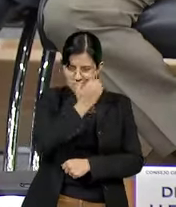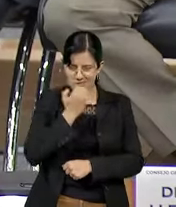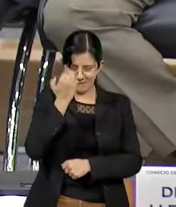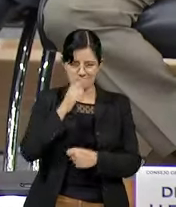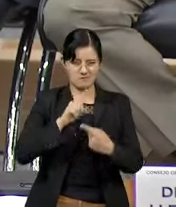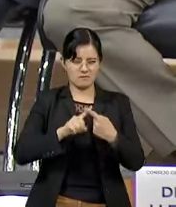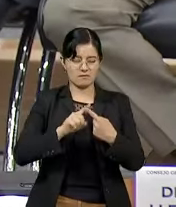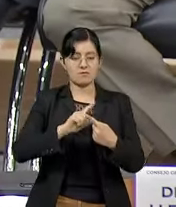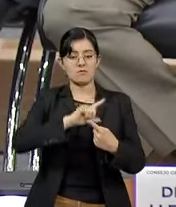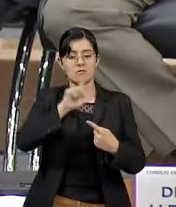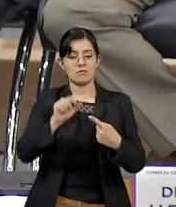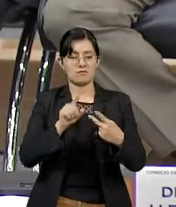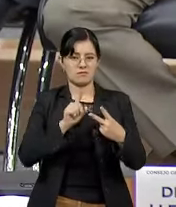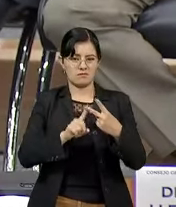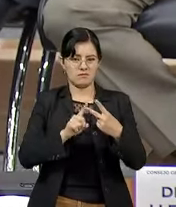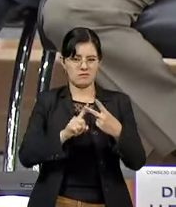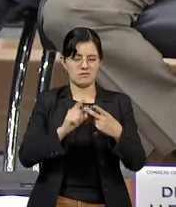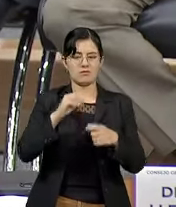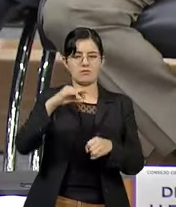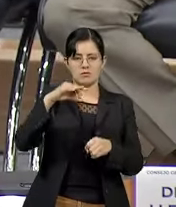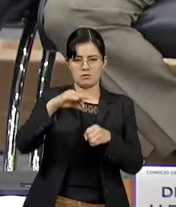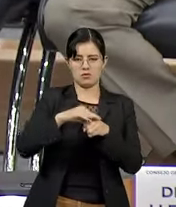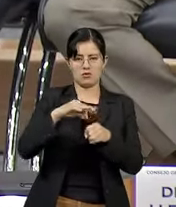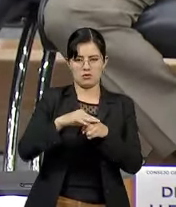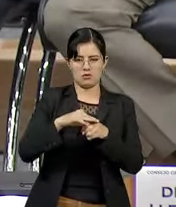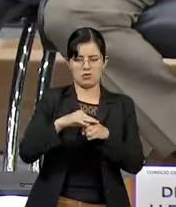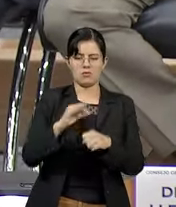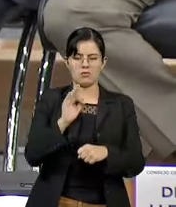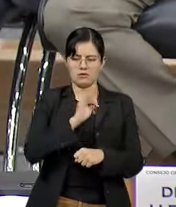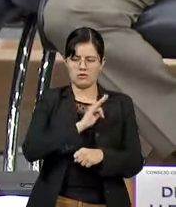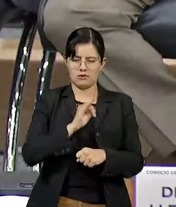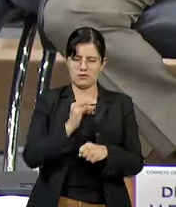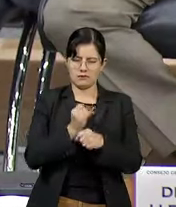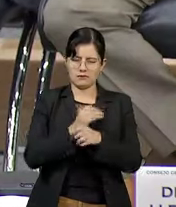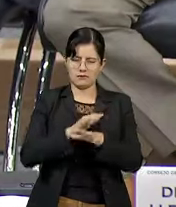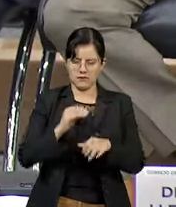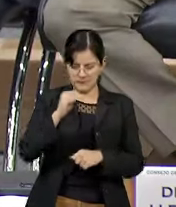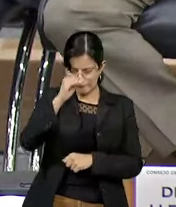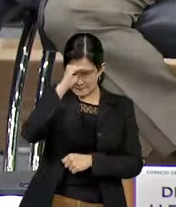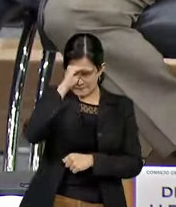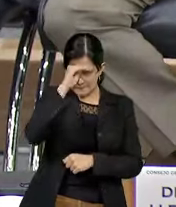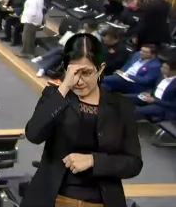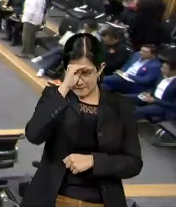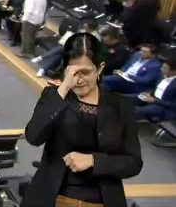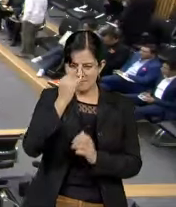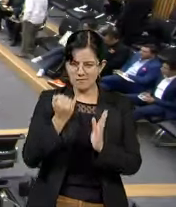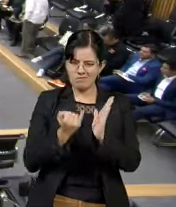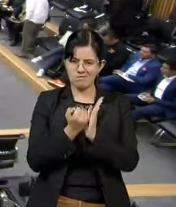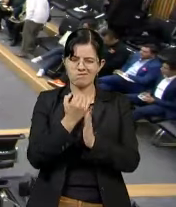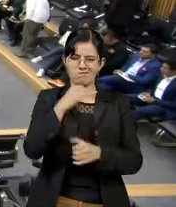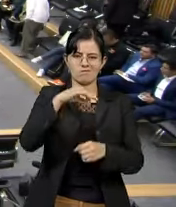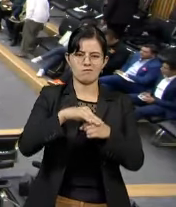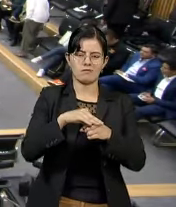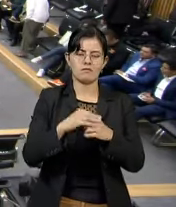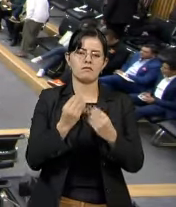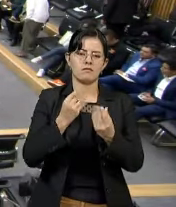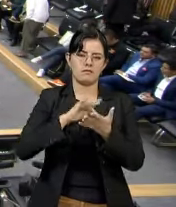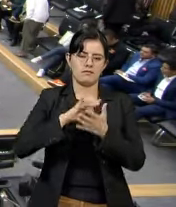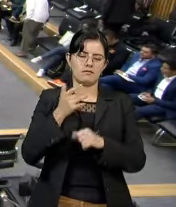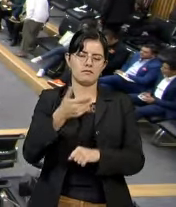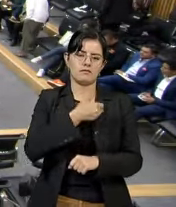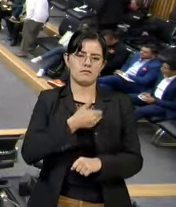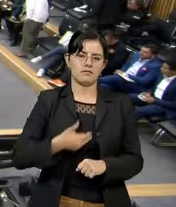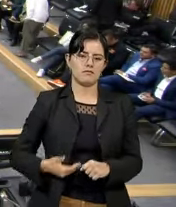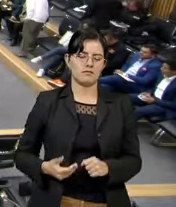punto número dos a emitir precisamente un voto razonado es cuanto presidenta Gracias Muchísimas gracias